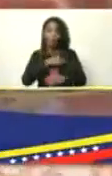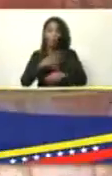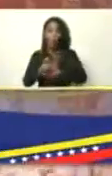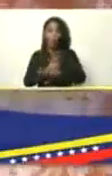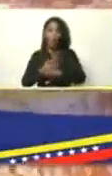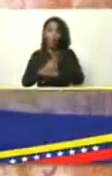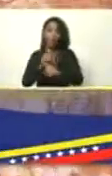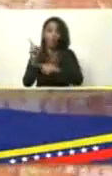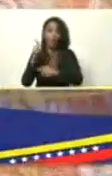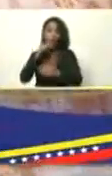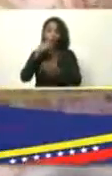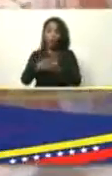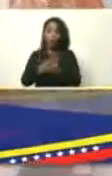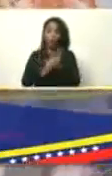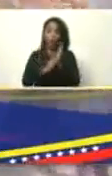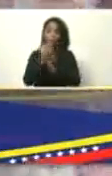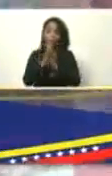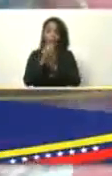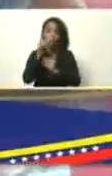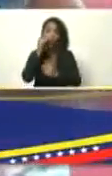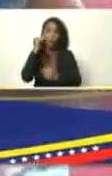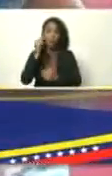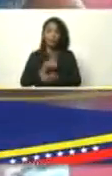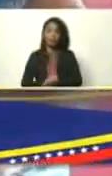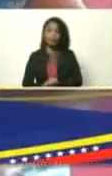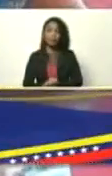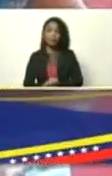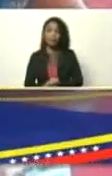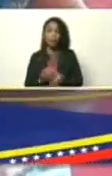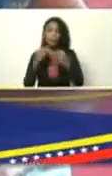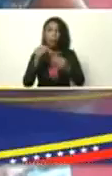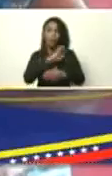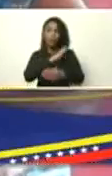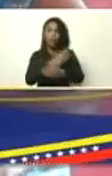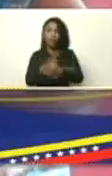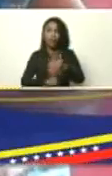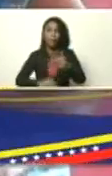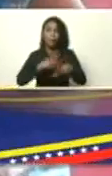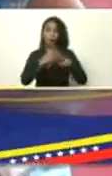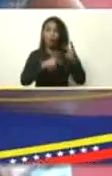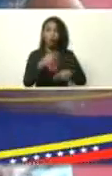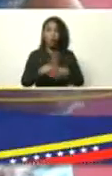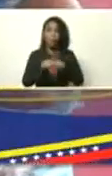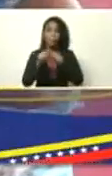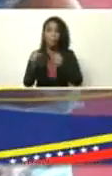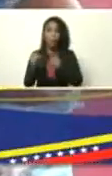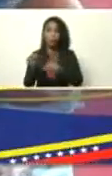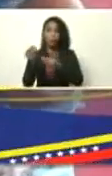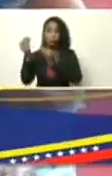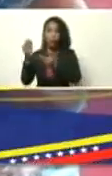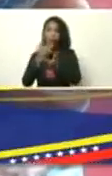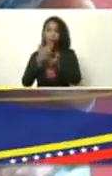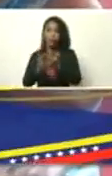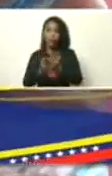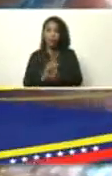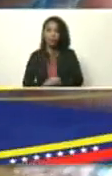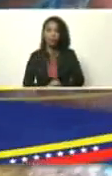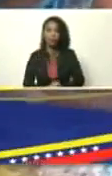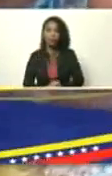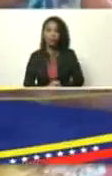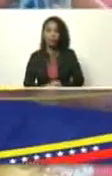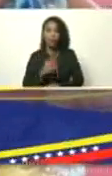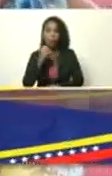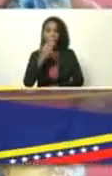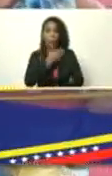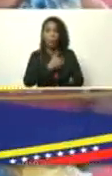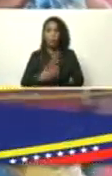gobierno y ella en nombre de los emprendedores y emprendedoras. Para fortalecer tu producción de pan y de alimentos, Lisbeth. Muchas gracias. Bueno,